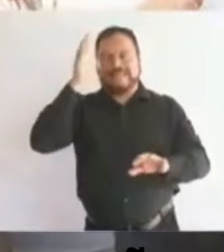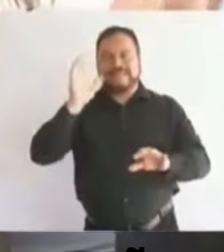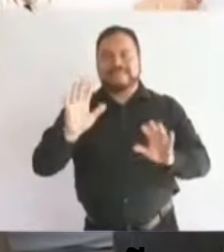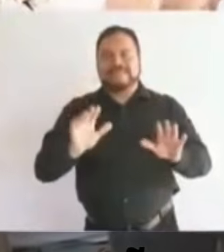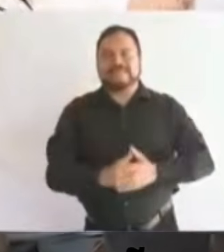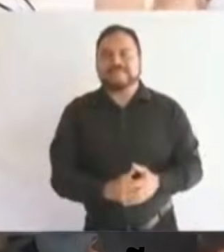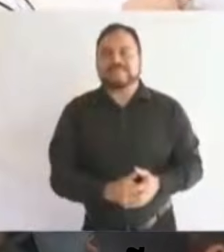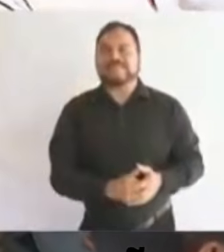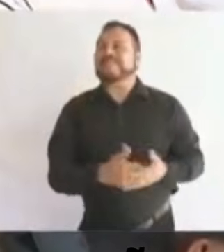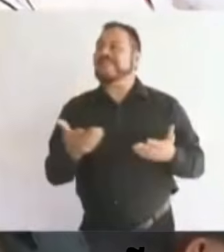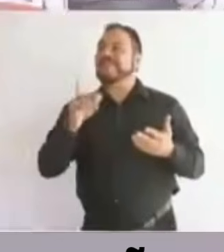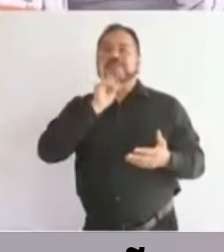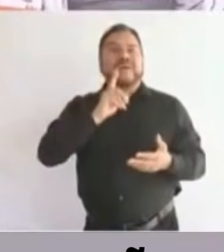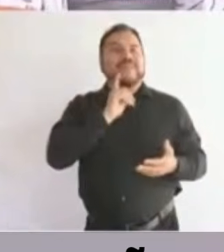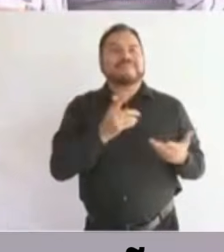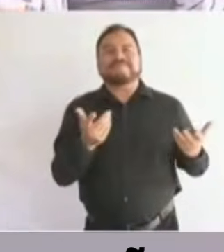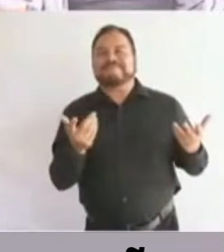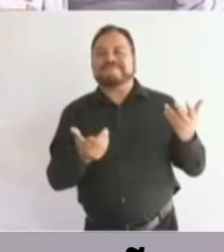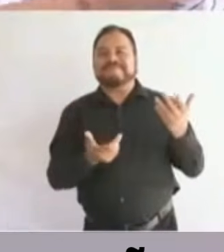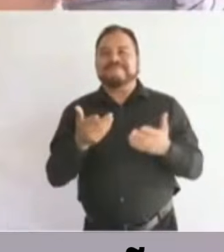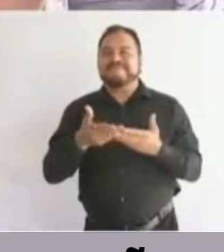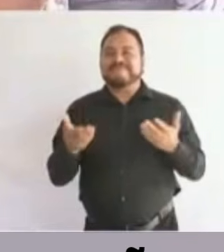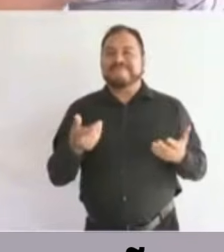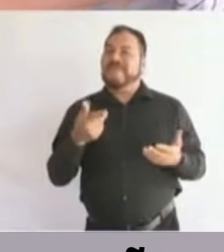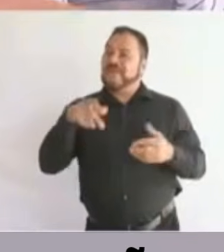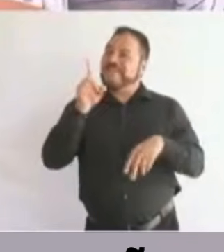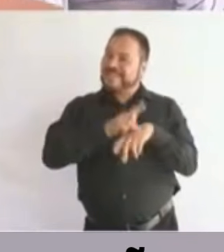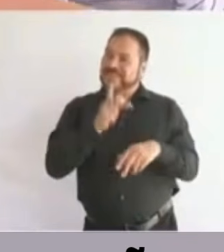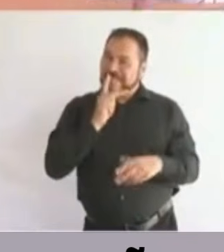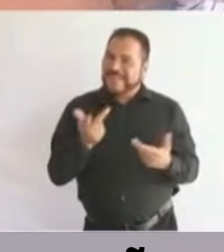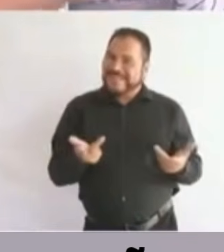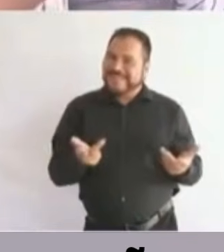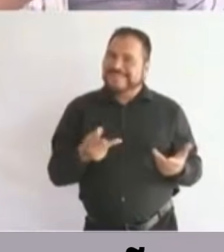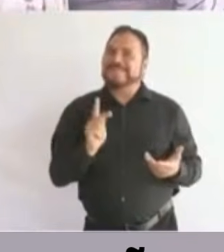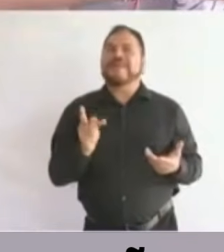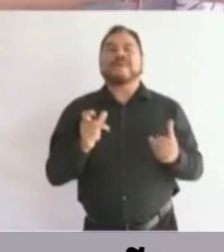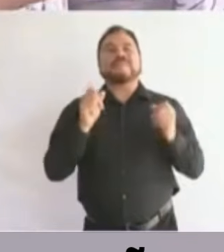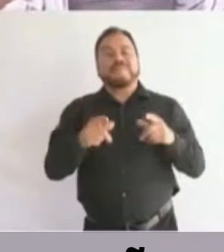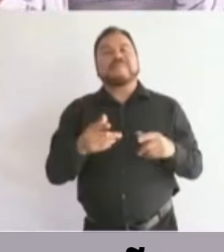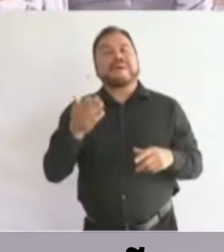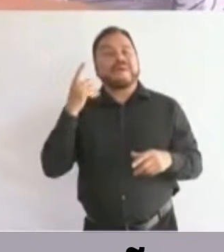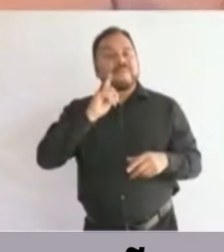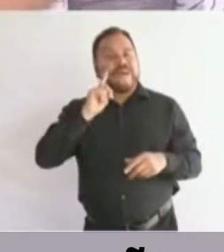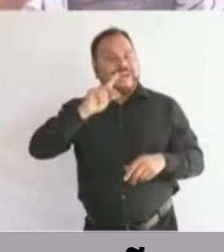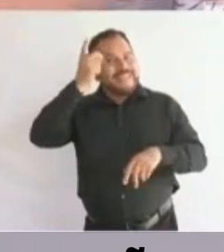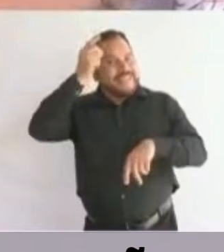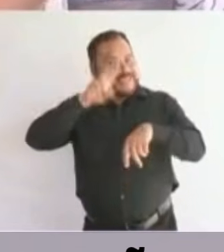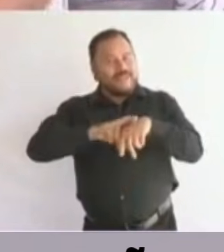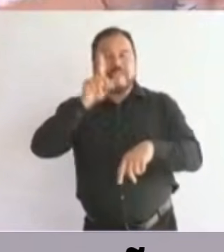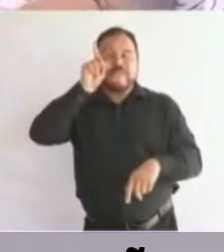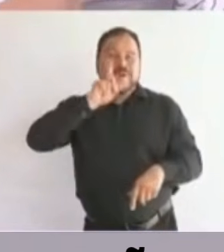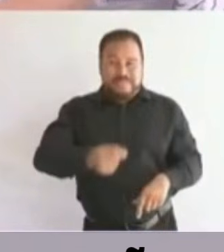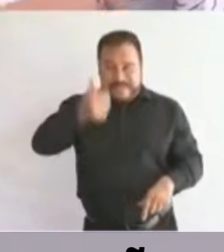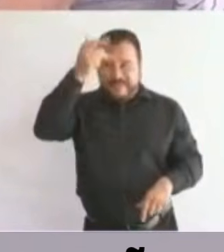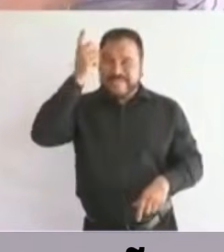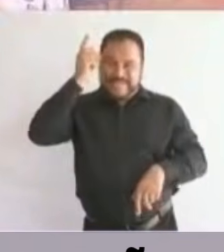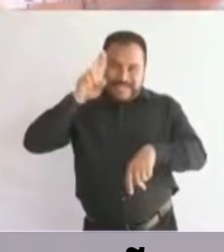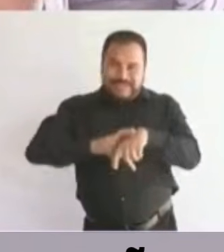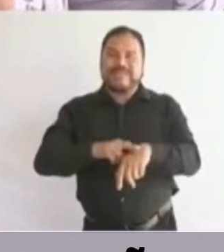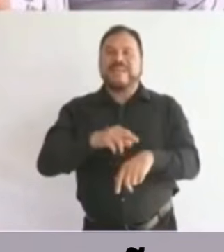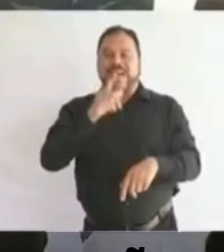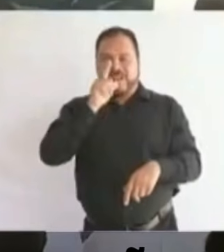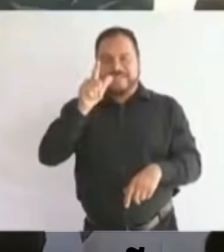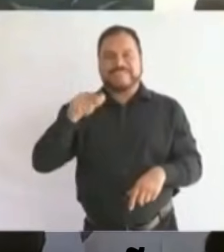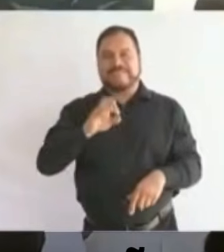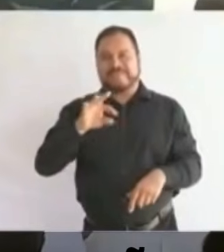Puras mujeres ahora, ¿eh? Es Día del Padre, pero tiene la primera directora mujer de Comisión Federal de Electricidad,